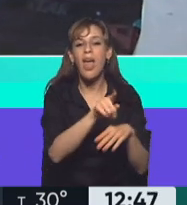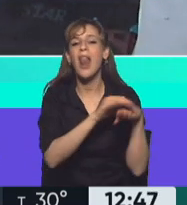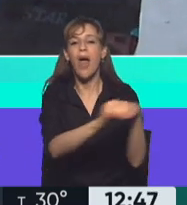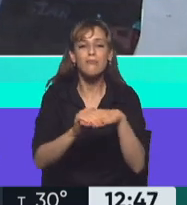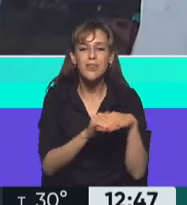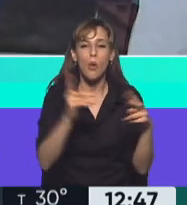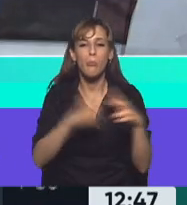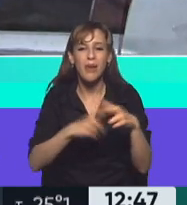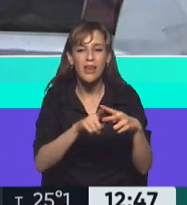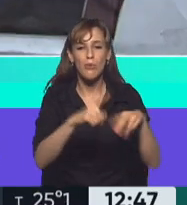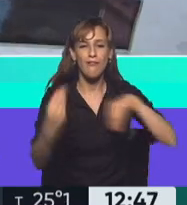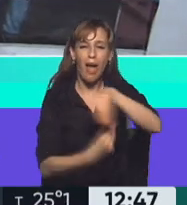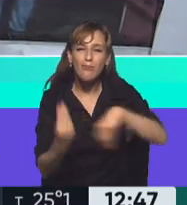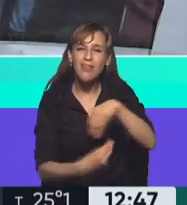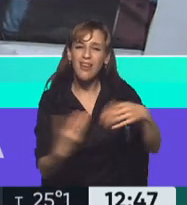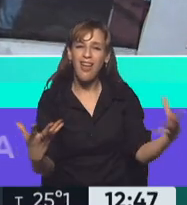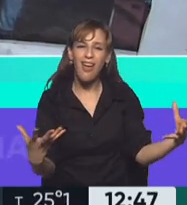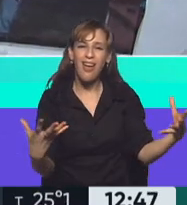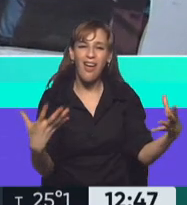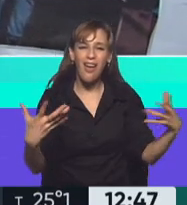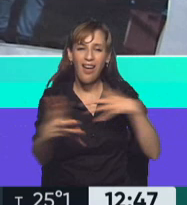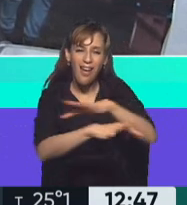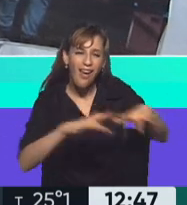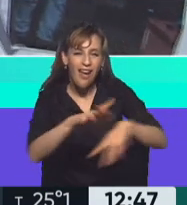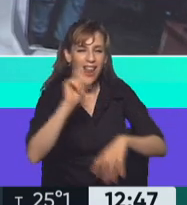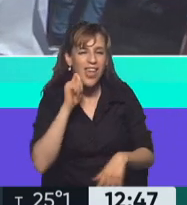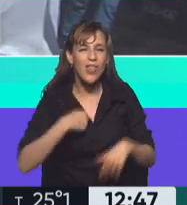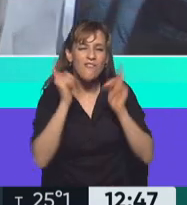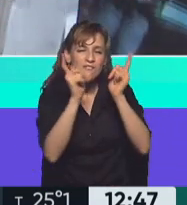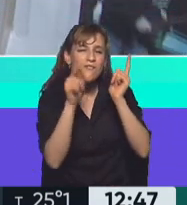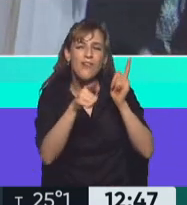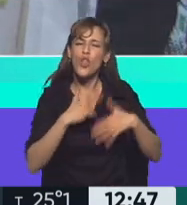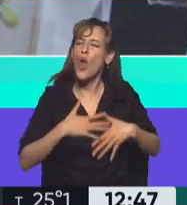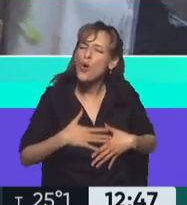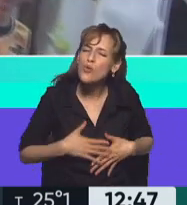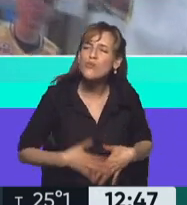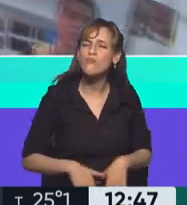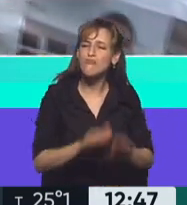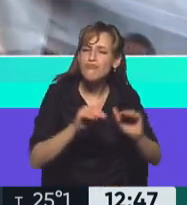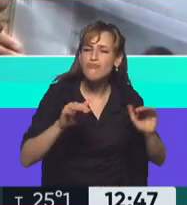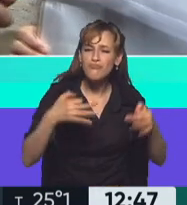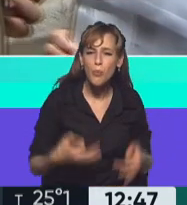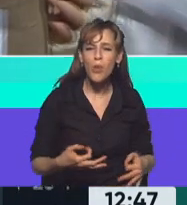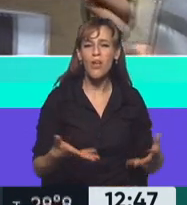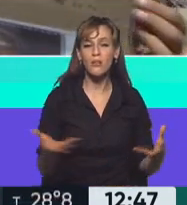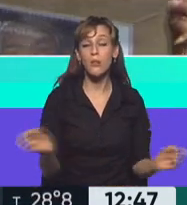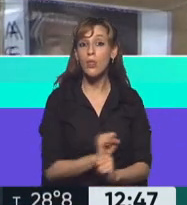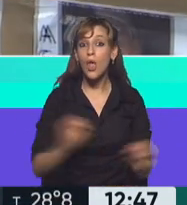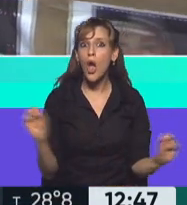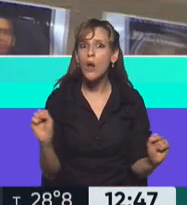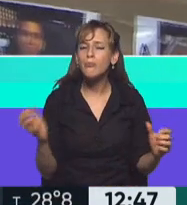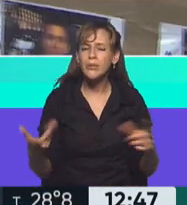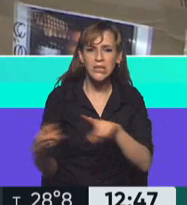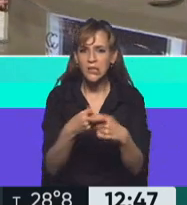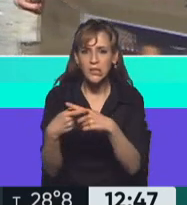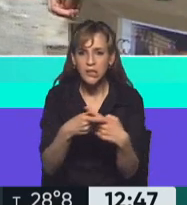con la familia. Estaba bien, él se estaba divirtiendo, estaba tranquilo ahí. Hasta que después empezó a haber una discusión